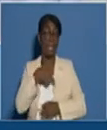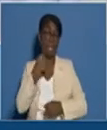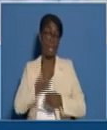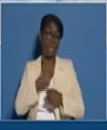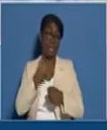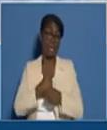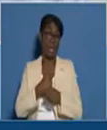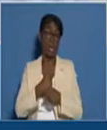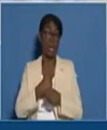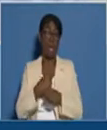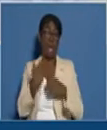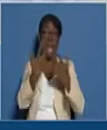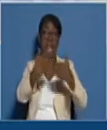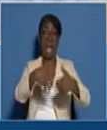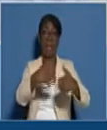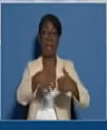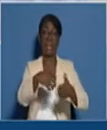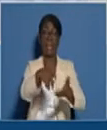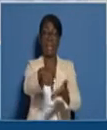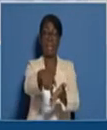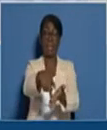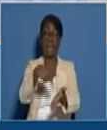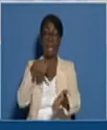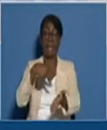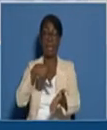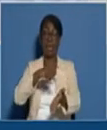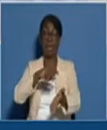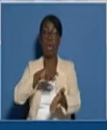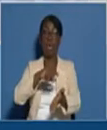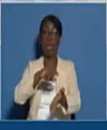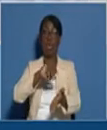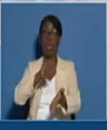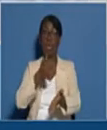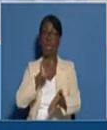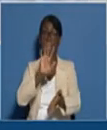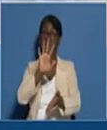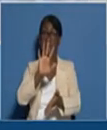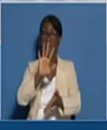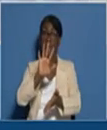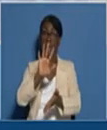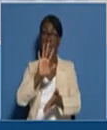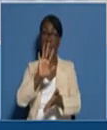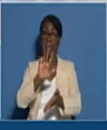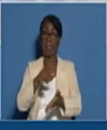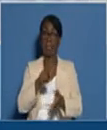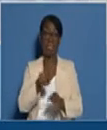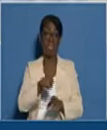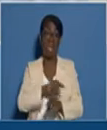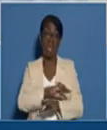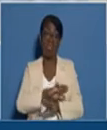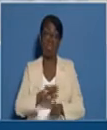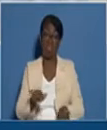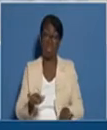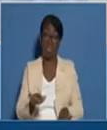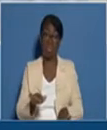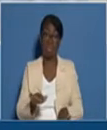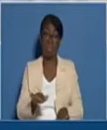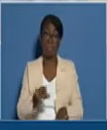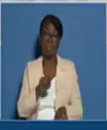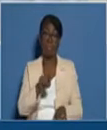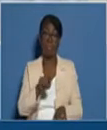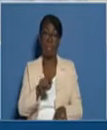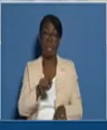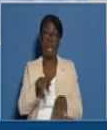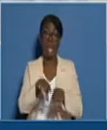empresa le había pagado la quincena pasada, pero que le había dicho que como ya había entrado en vigencia supuestamente